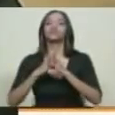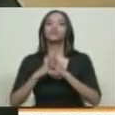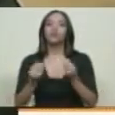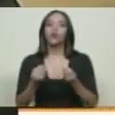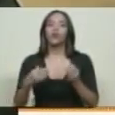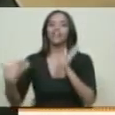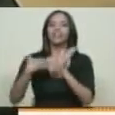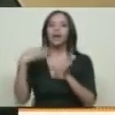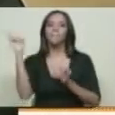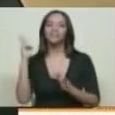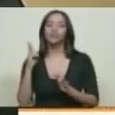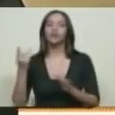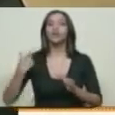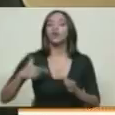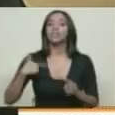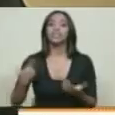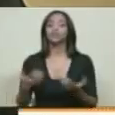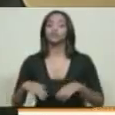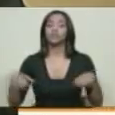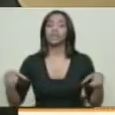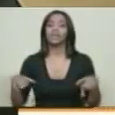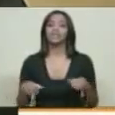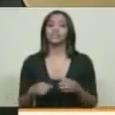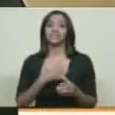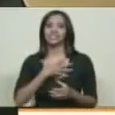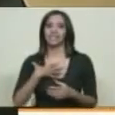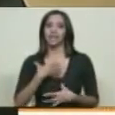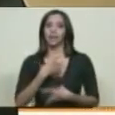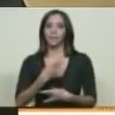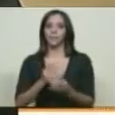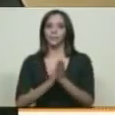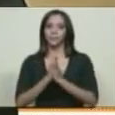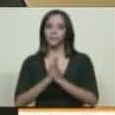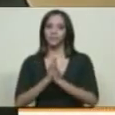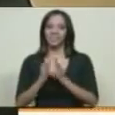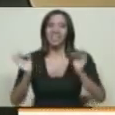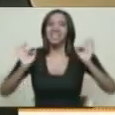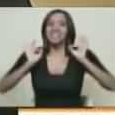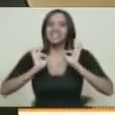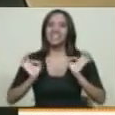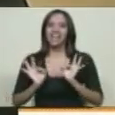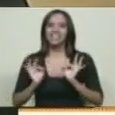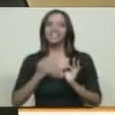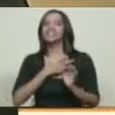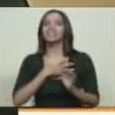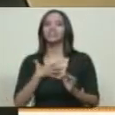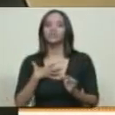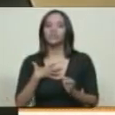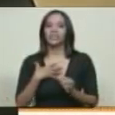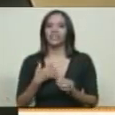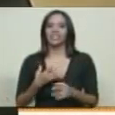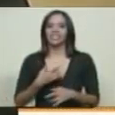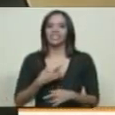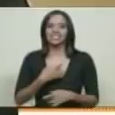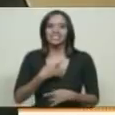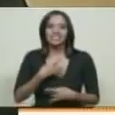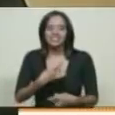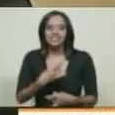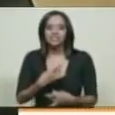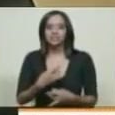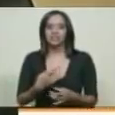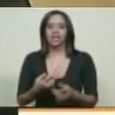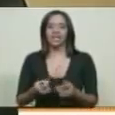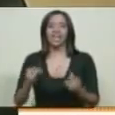ataque a Venezuela, lo que quieren son sus riquezas. Nadie quiere que la. Nadie nunca quiso, pero no de hoy, desde